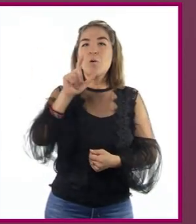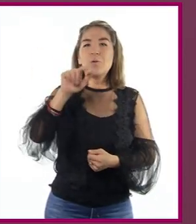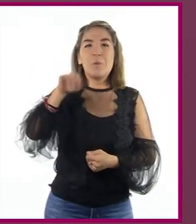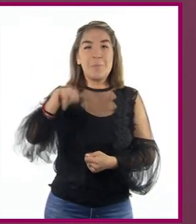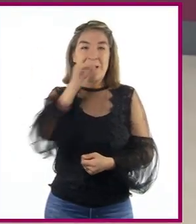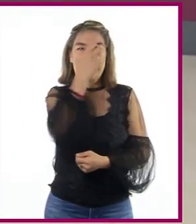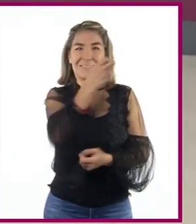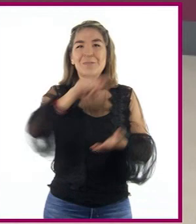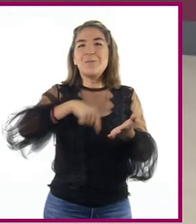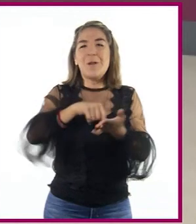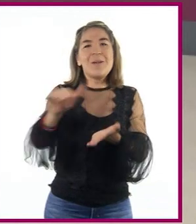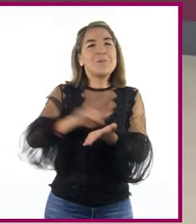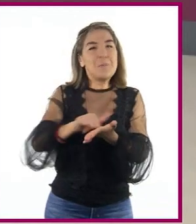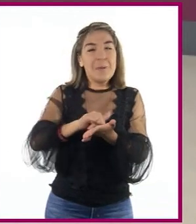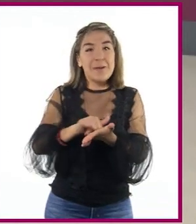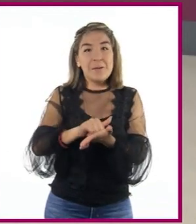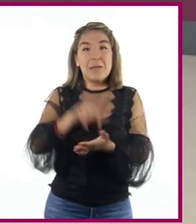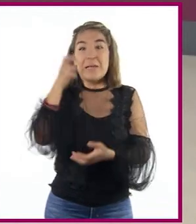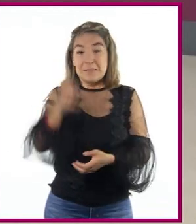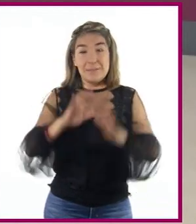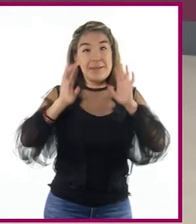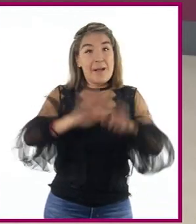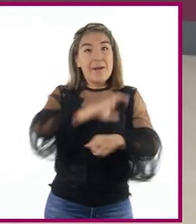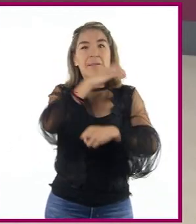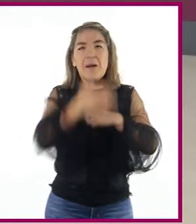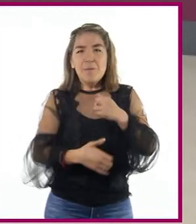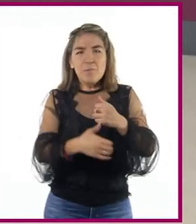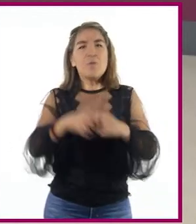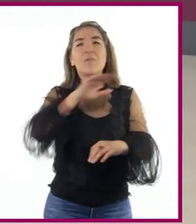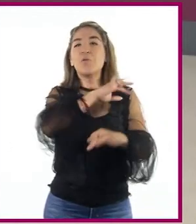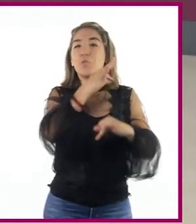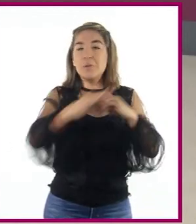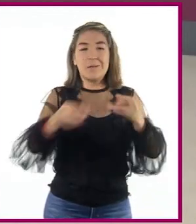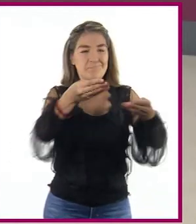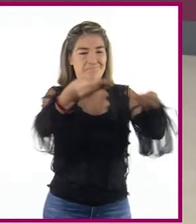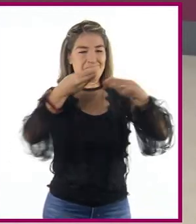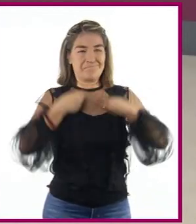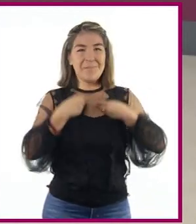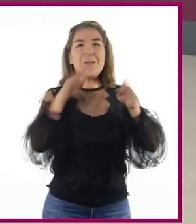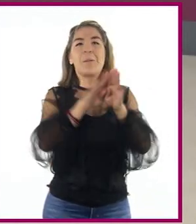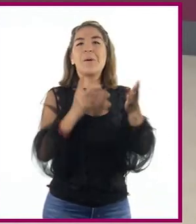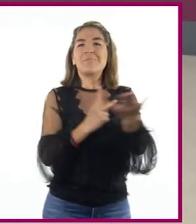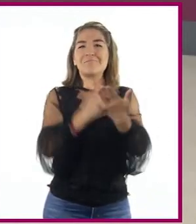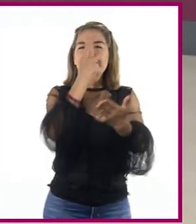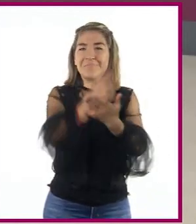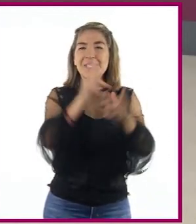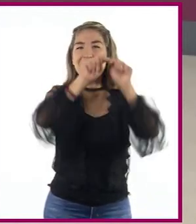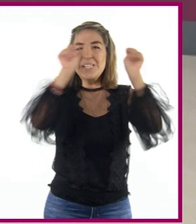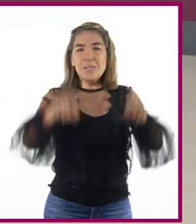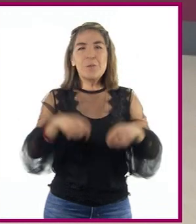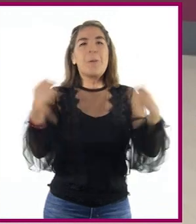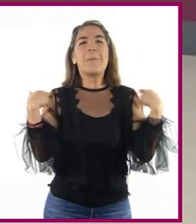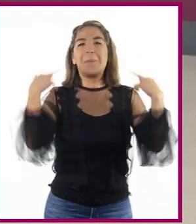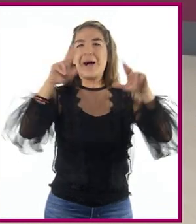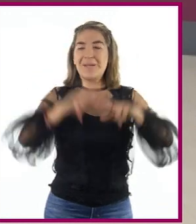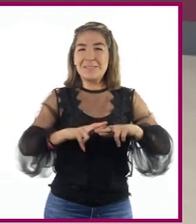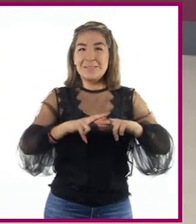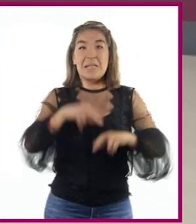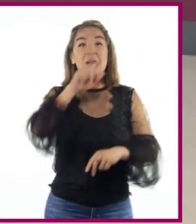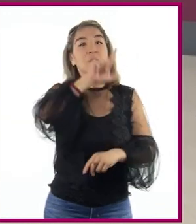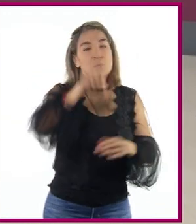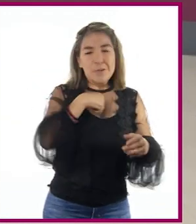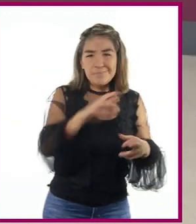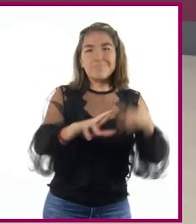York. Al final del año académico me entregaron el título de maestra en Derecho Comparado. Al volver a